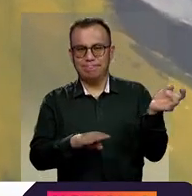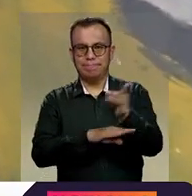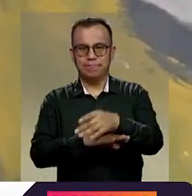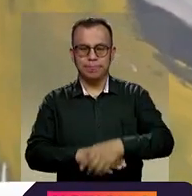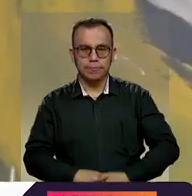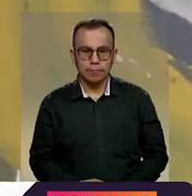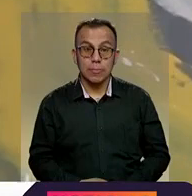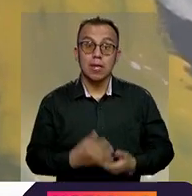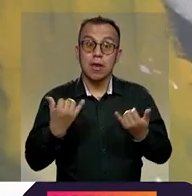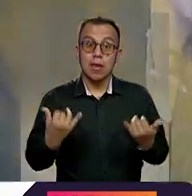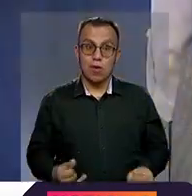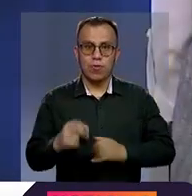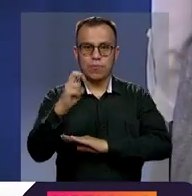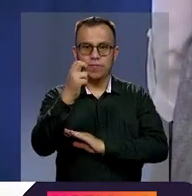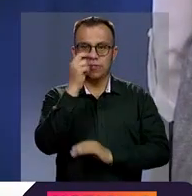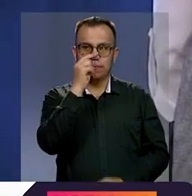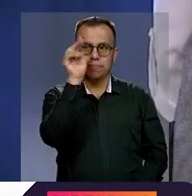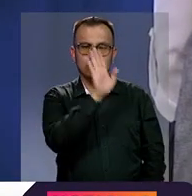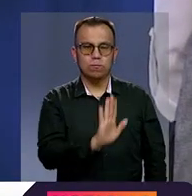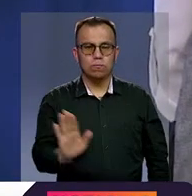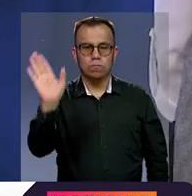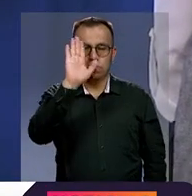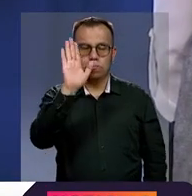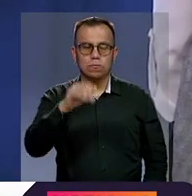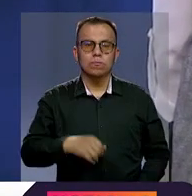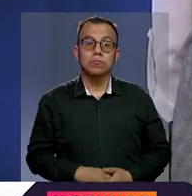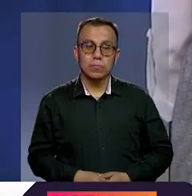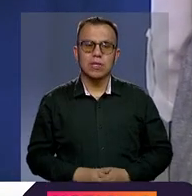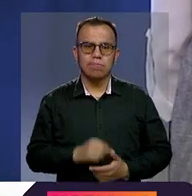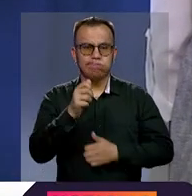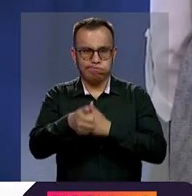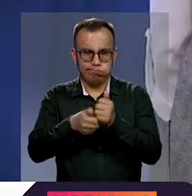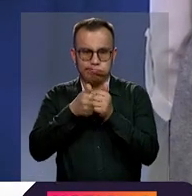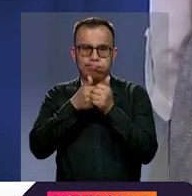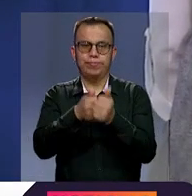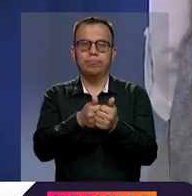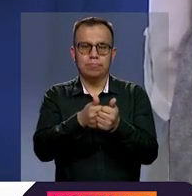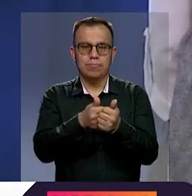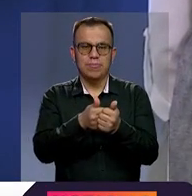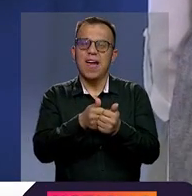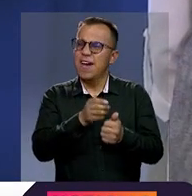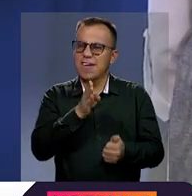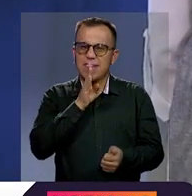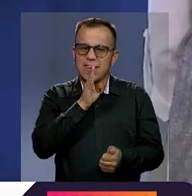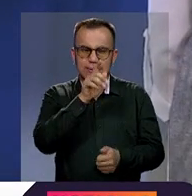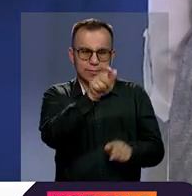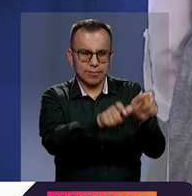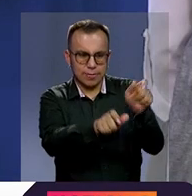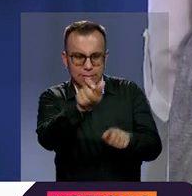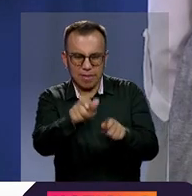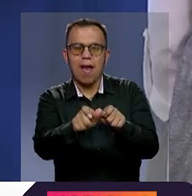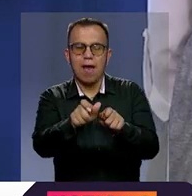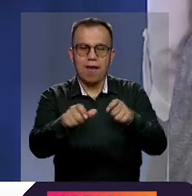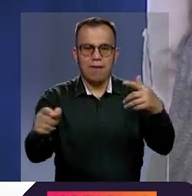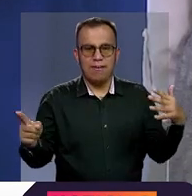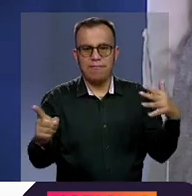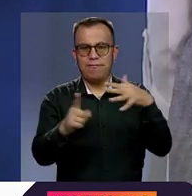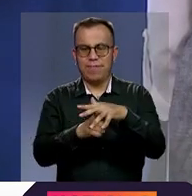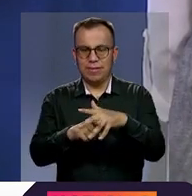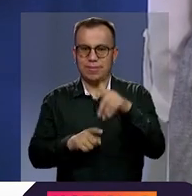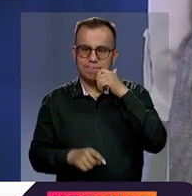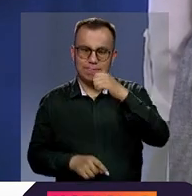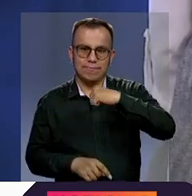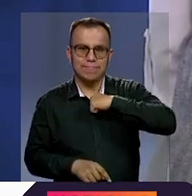La Fiscalía General de la Nación perseguirá a quienes atropellen los